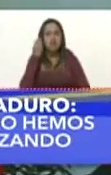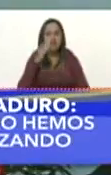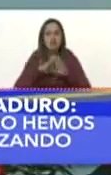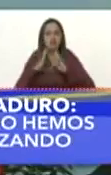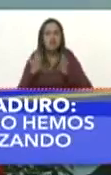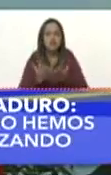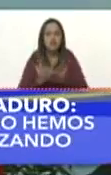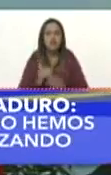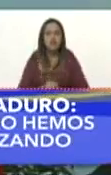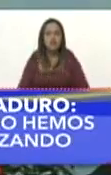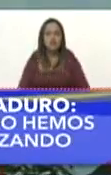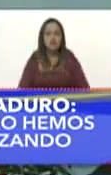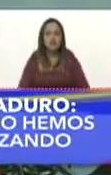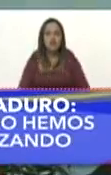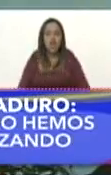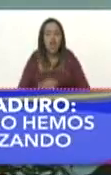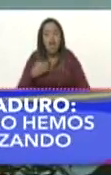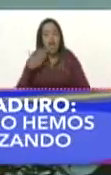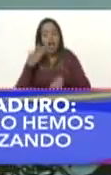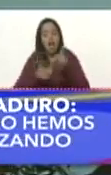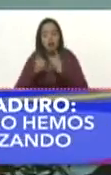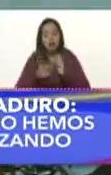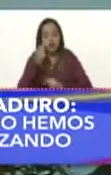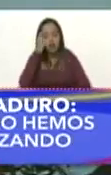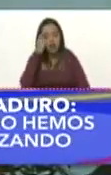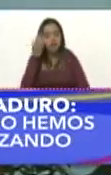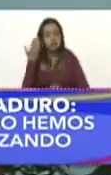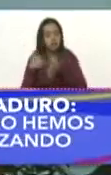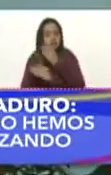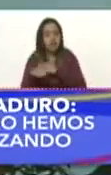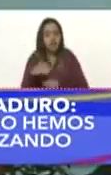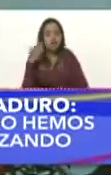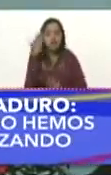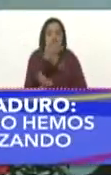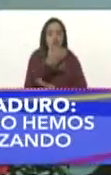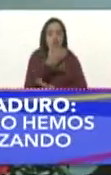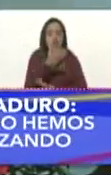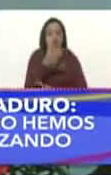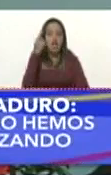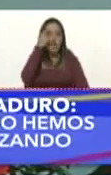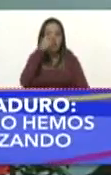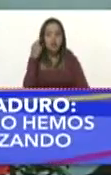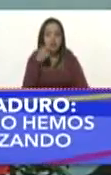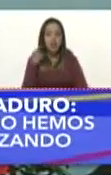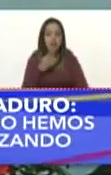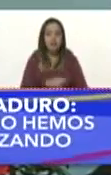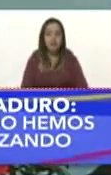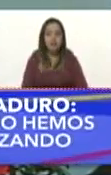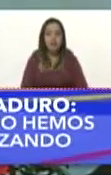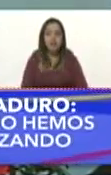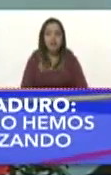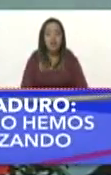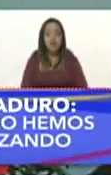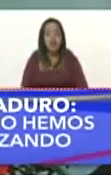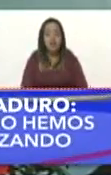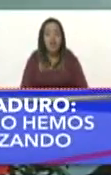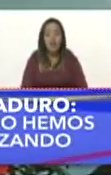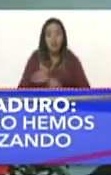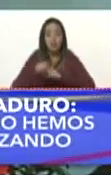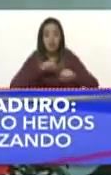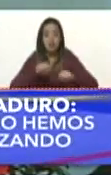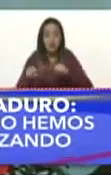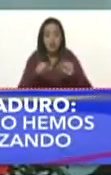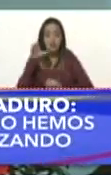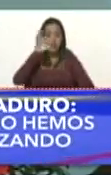Hace unos días estuve en Azerbaiyán, su capital, Bakú, en la cumbre del movimiento de países